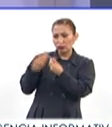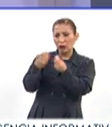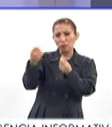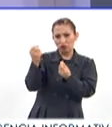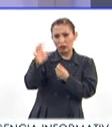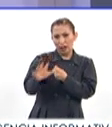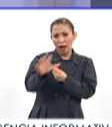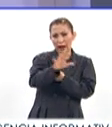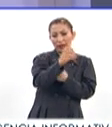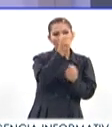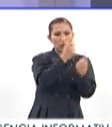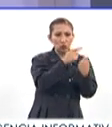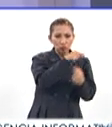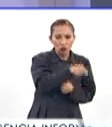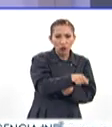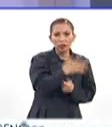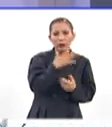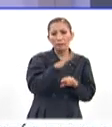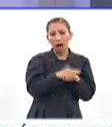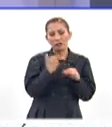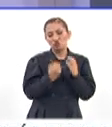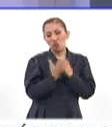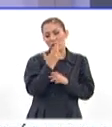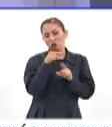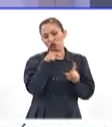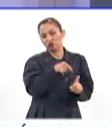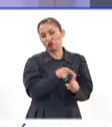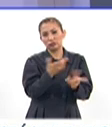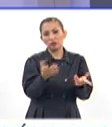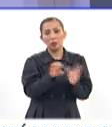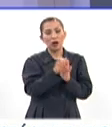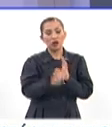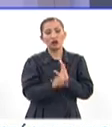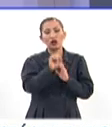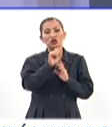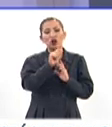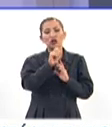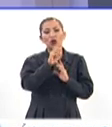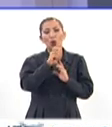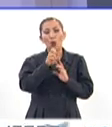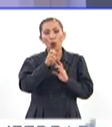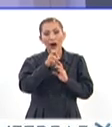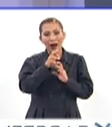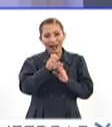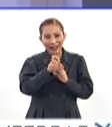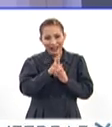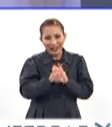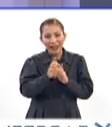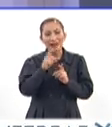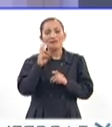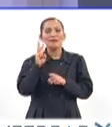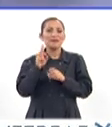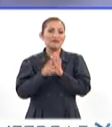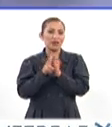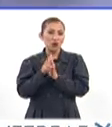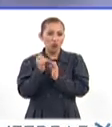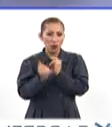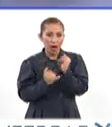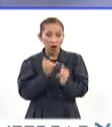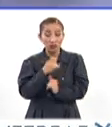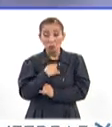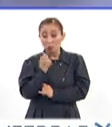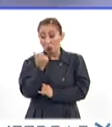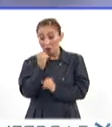los sectores, algunos de más vanguardia, diremos, ¿no? Como el software o los videojuegos, y hay muy poca